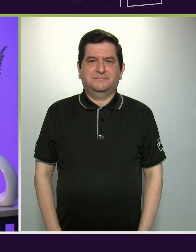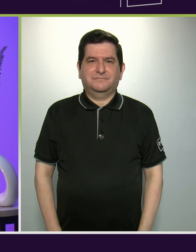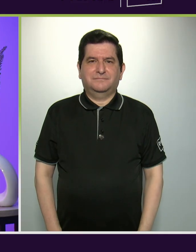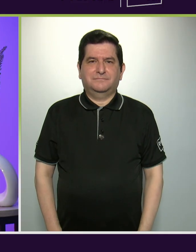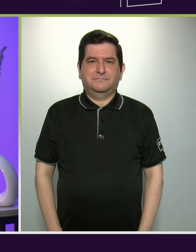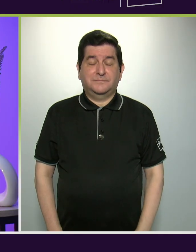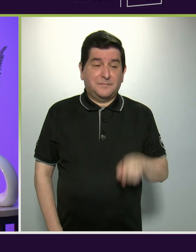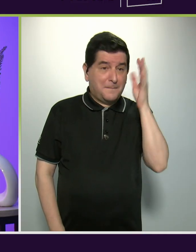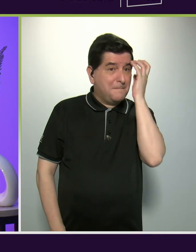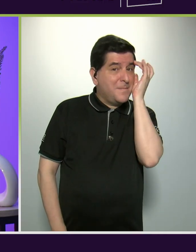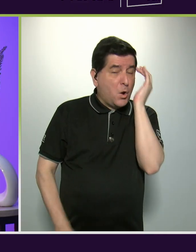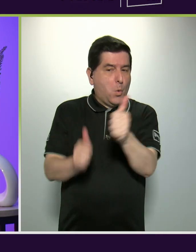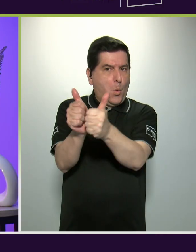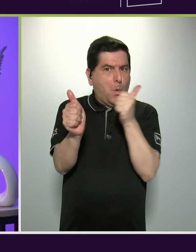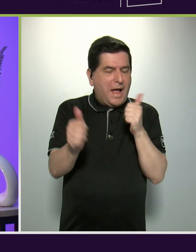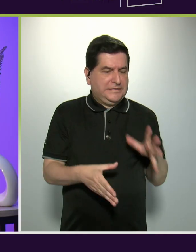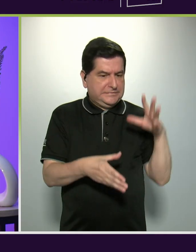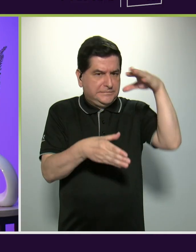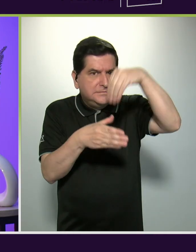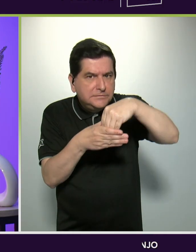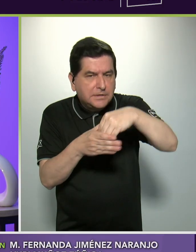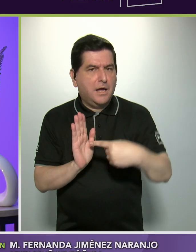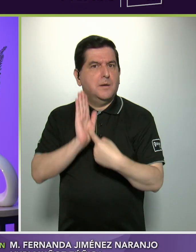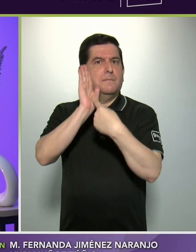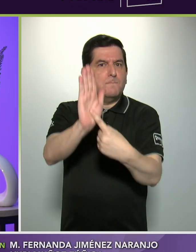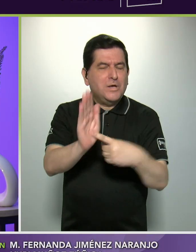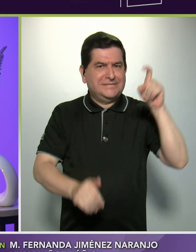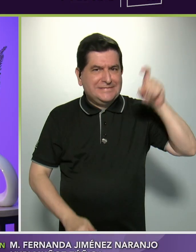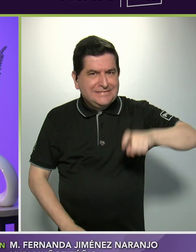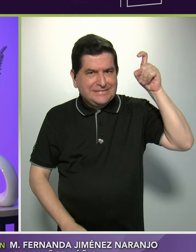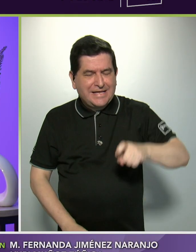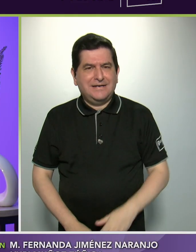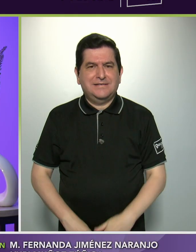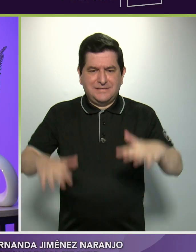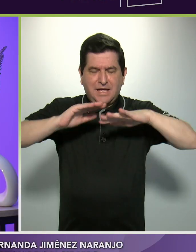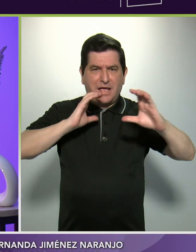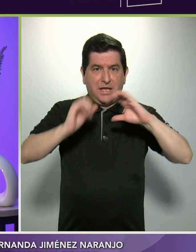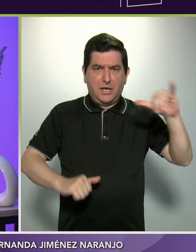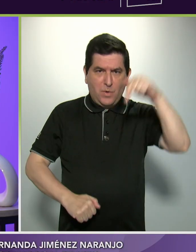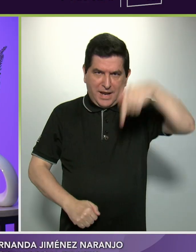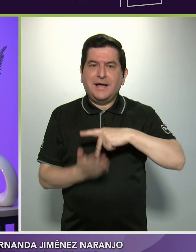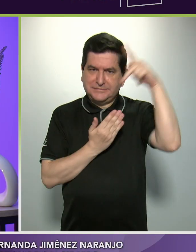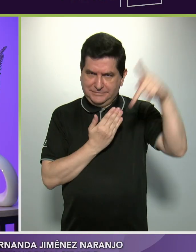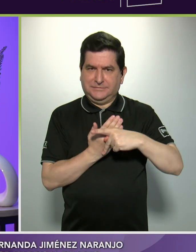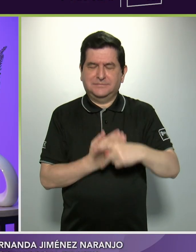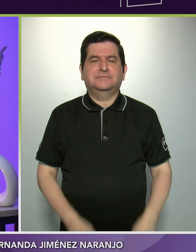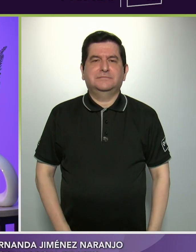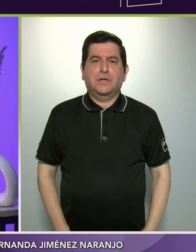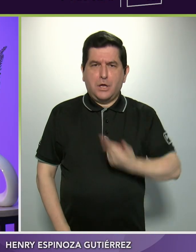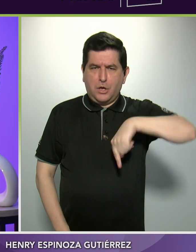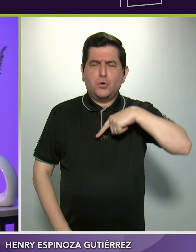estos preocupantes retrocesos en la inclusión queda en evidencia la necesidad de espacios de comunicación como este programa, en donde